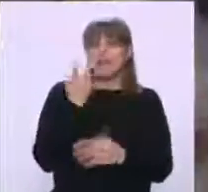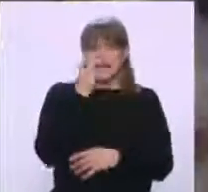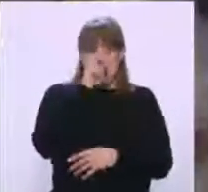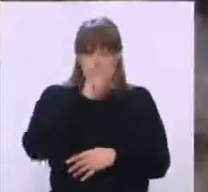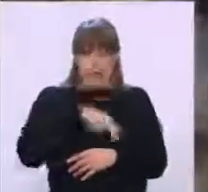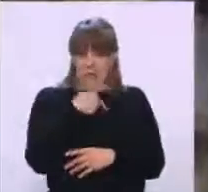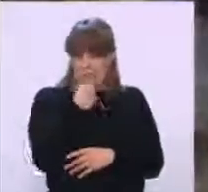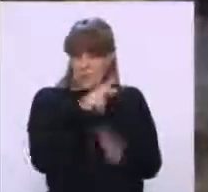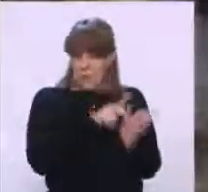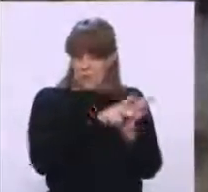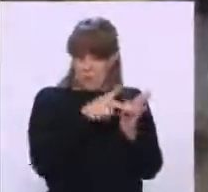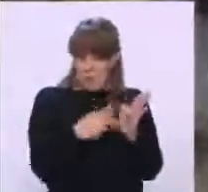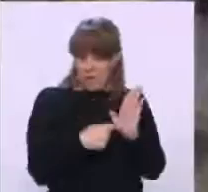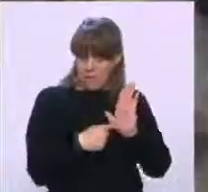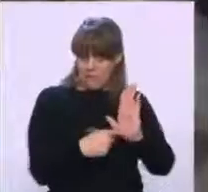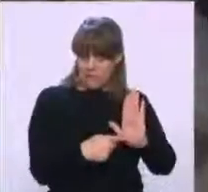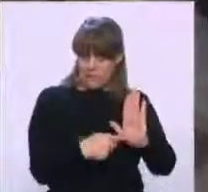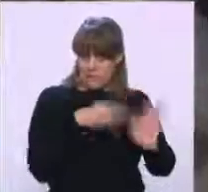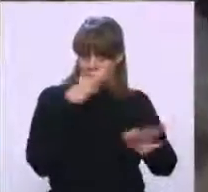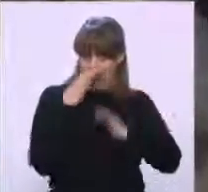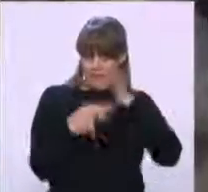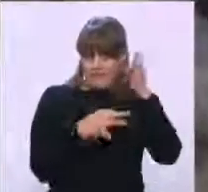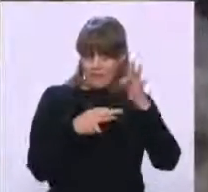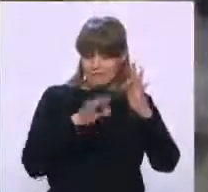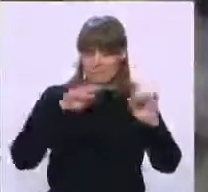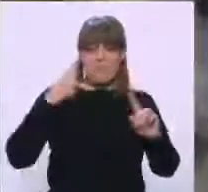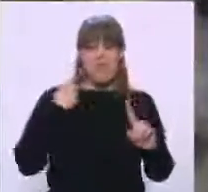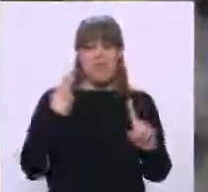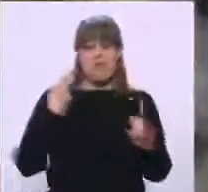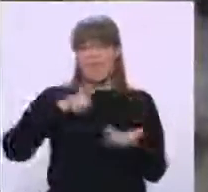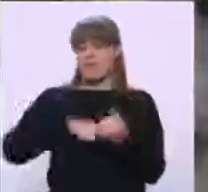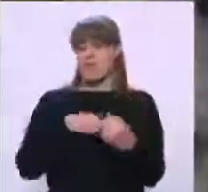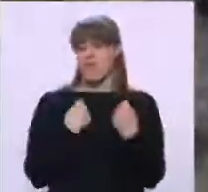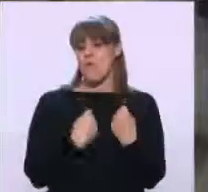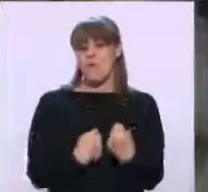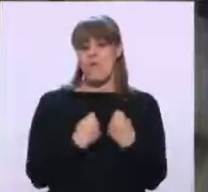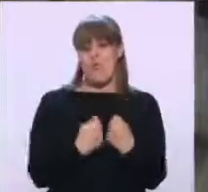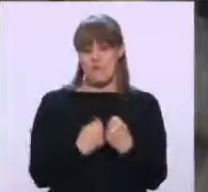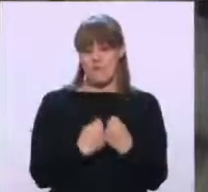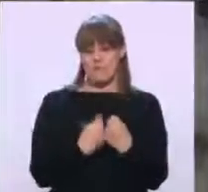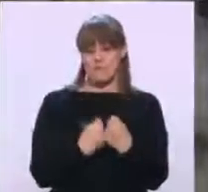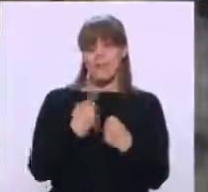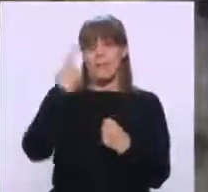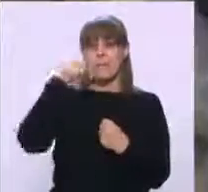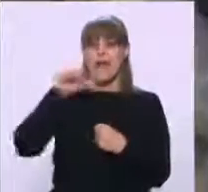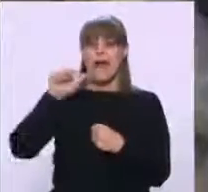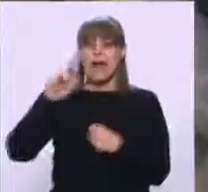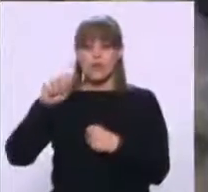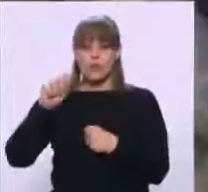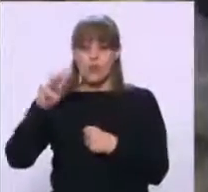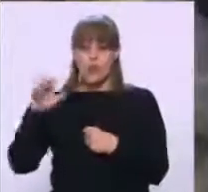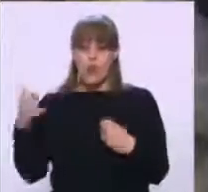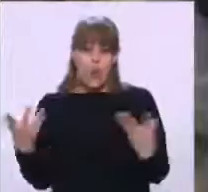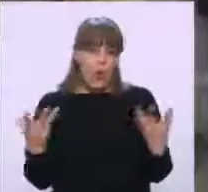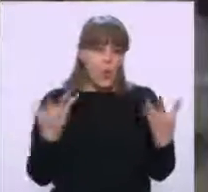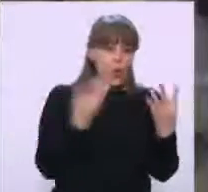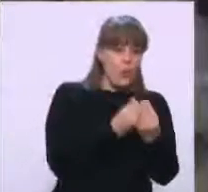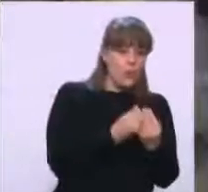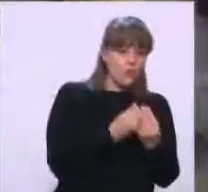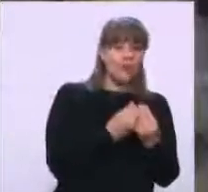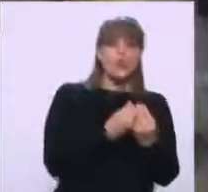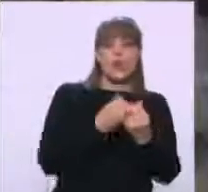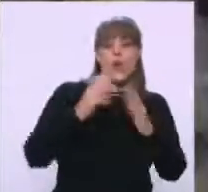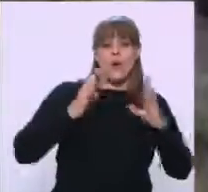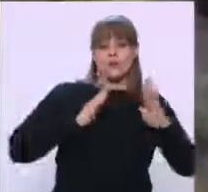un objetivo político clarísimo, que es ligar a Arturo Ávila con Cienfuegos, cuando